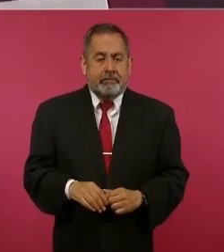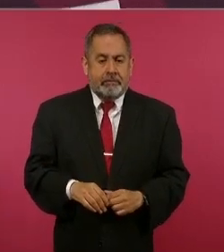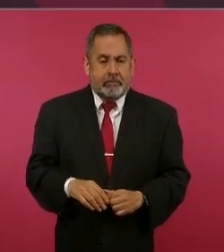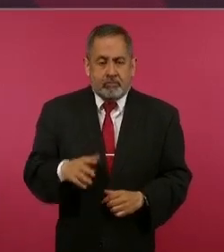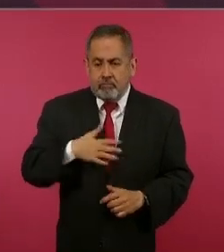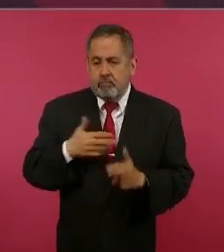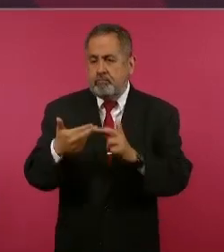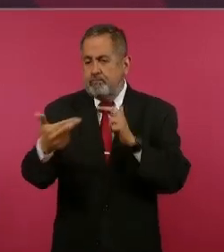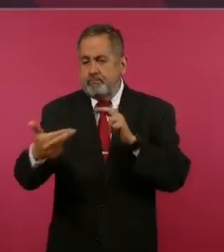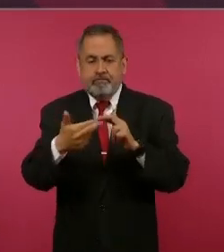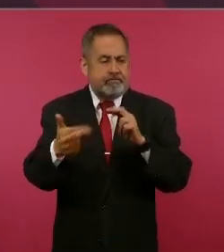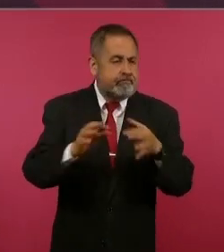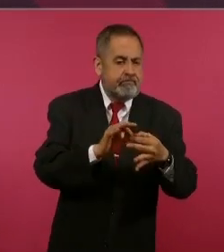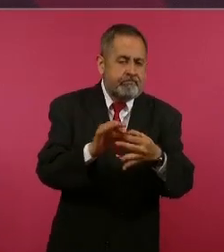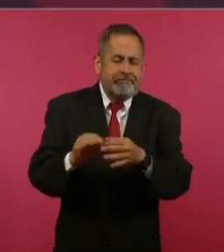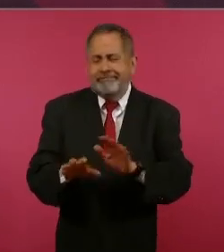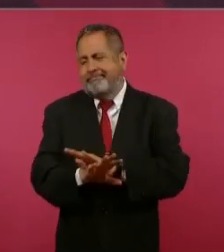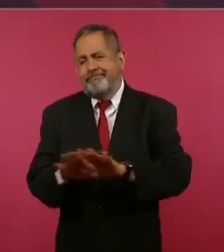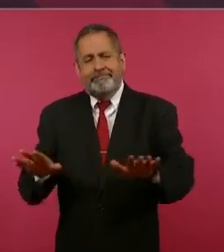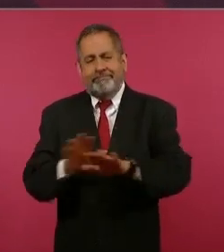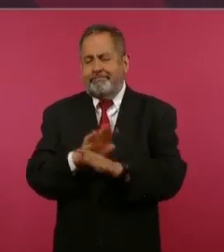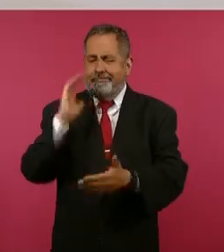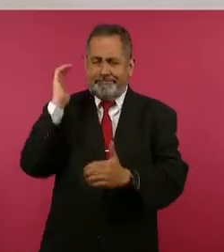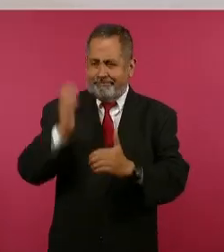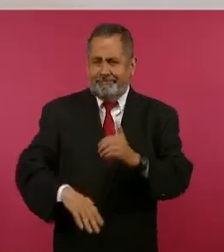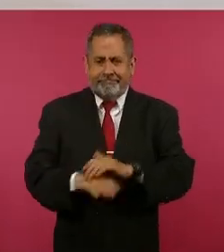tener relaciones